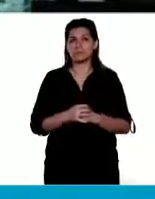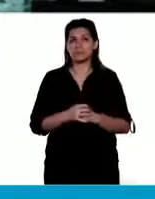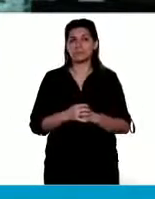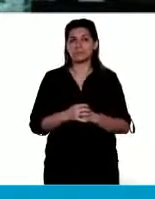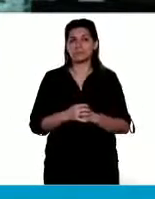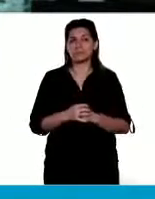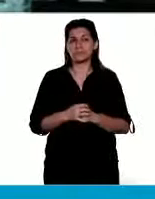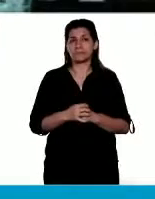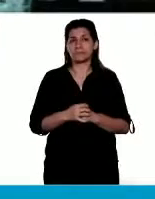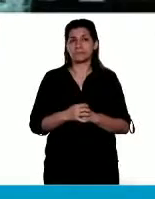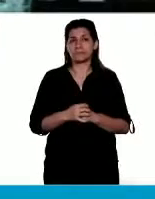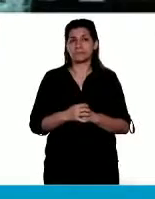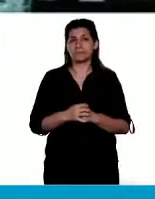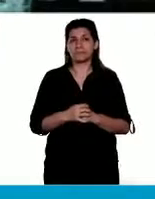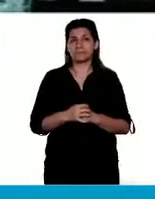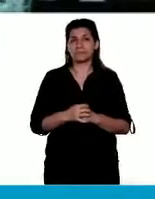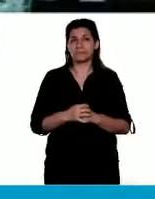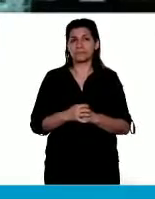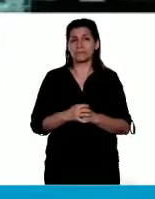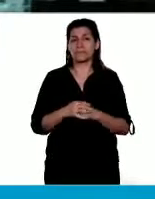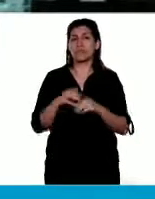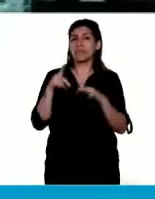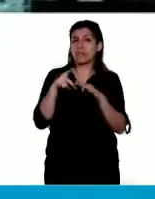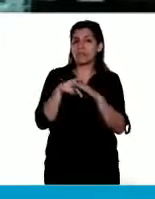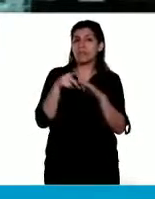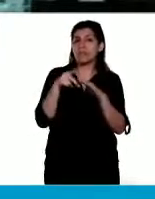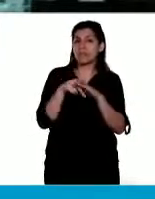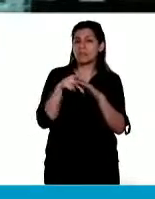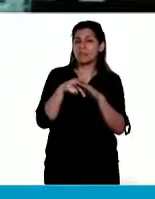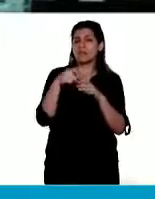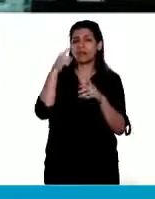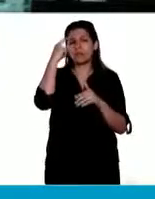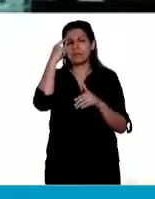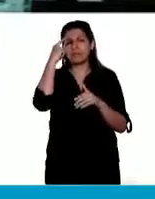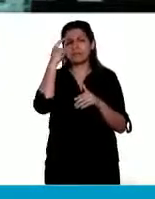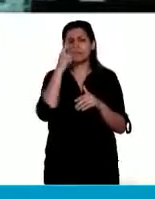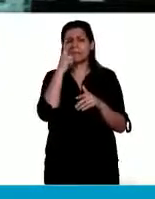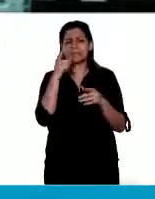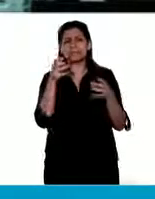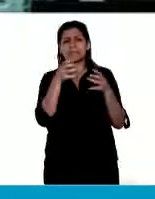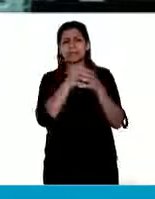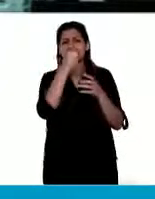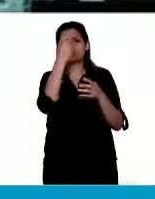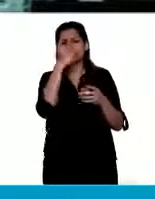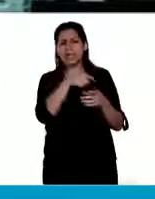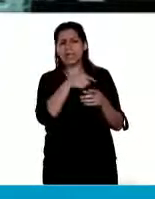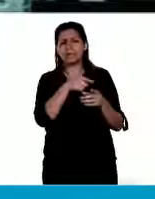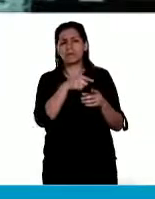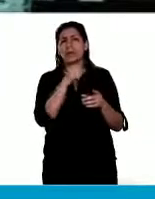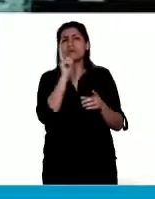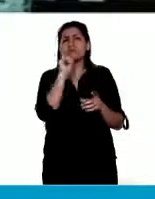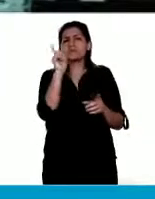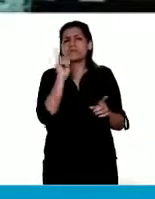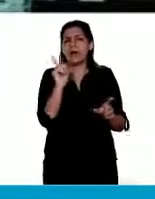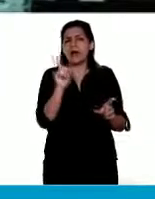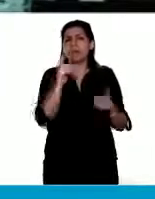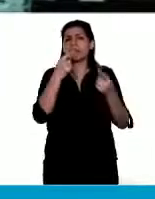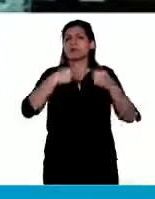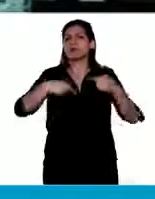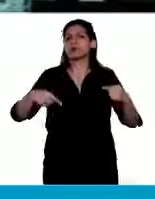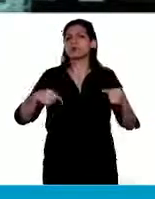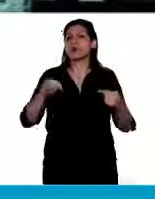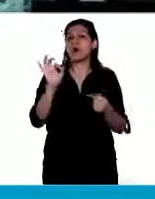porque en muchas de las intervenciones me da la sensación de que el oficialismo no está enterado de las cosas que están pasando, o lo que